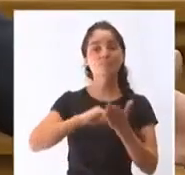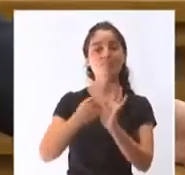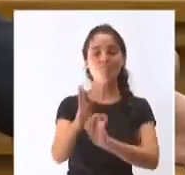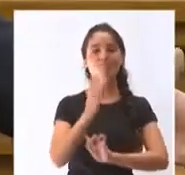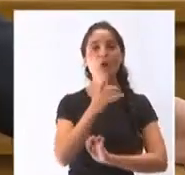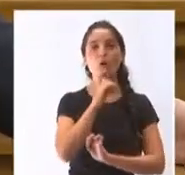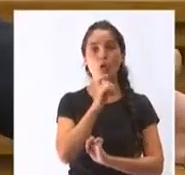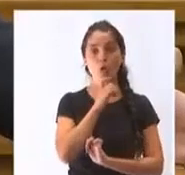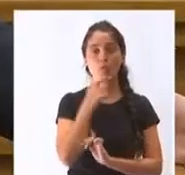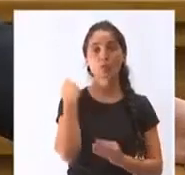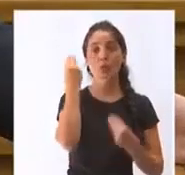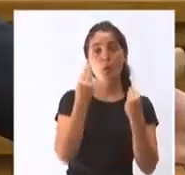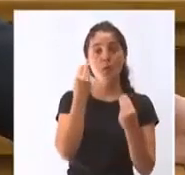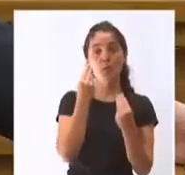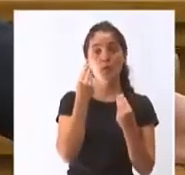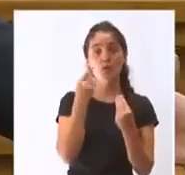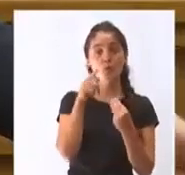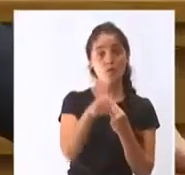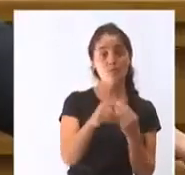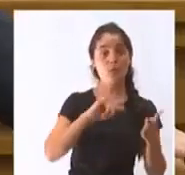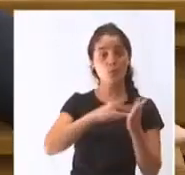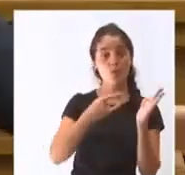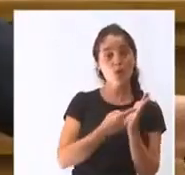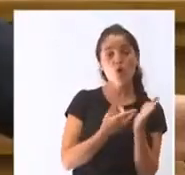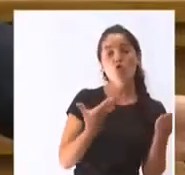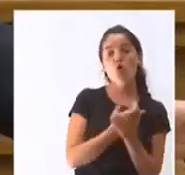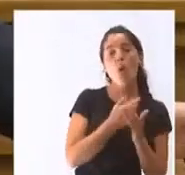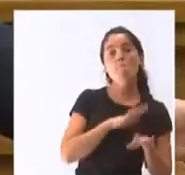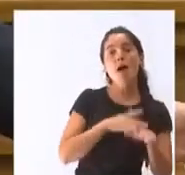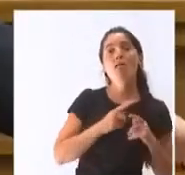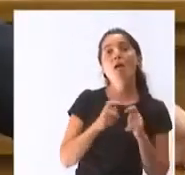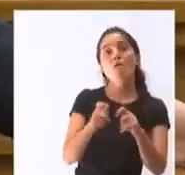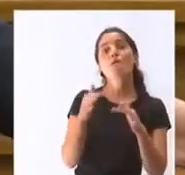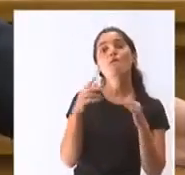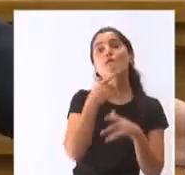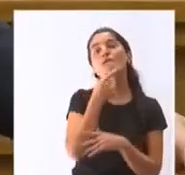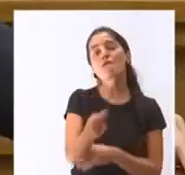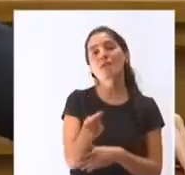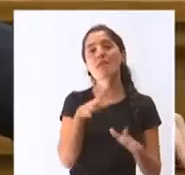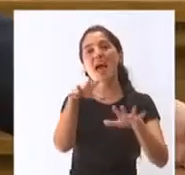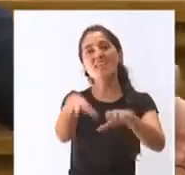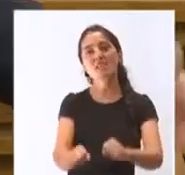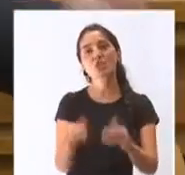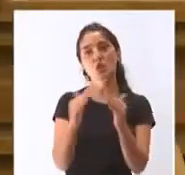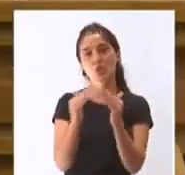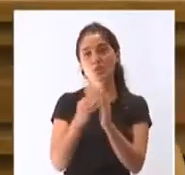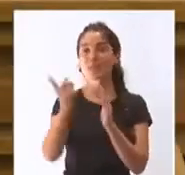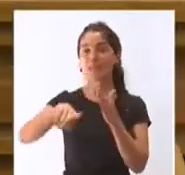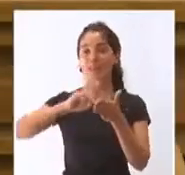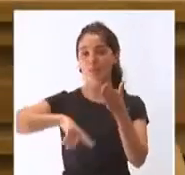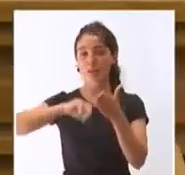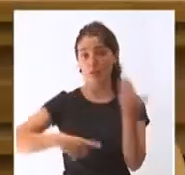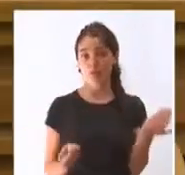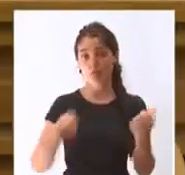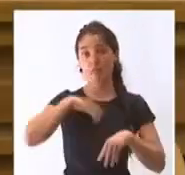que vayan en la dirección de facilitar la adquisición de vivienda y el alquiler siempre hay que analizarlas con un sentido positivo pero evidentemente nosotros